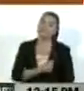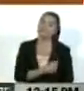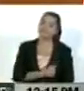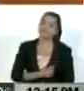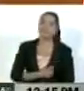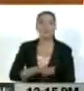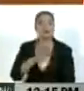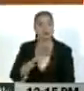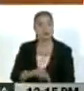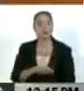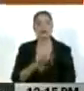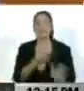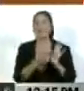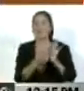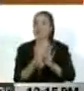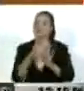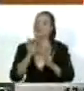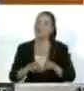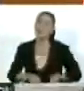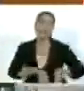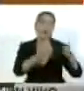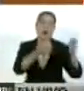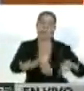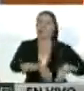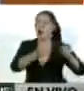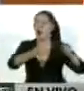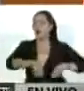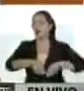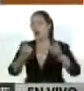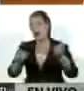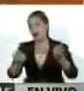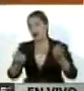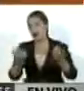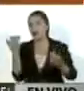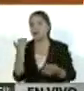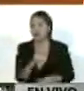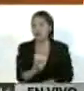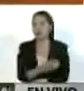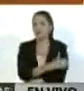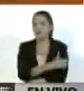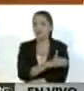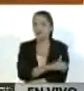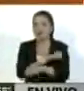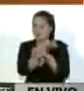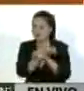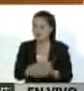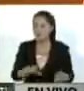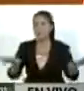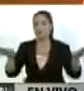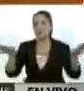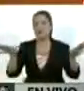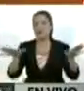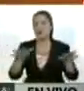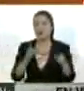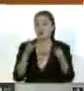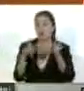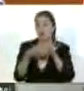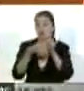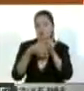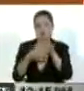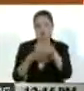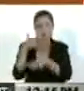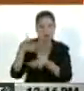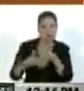tenemos que citar el balance de destrucción que anda dejando la derecha desplegada con las mafias por